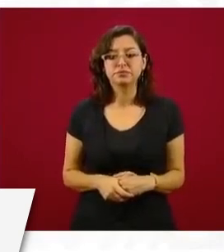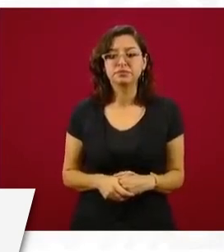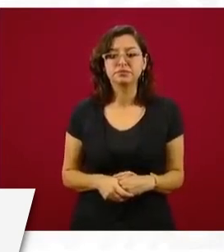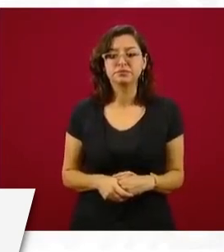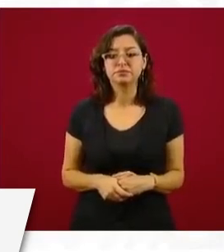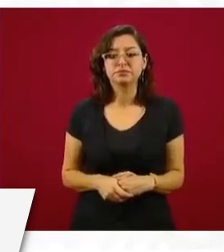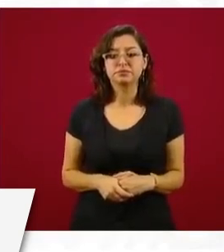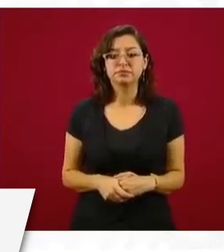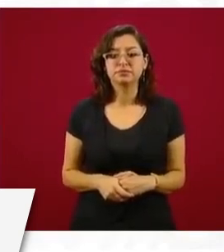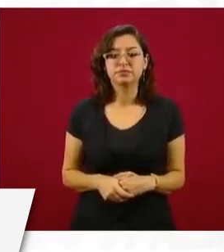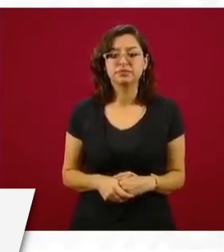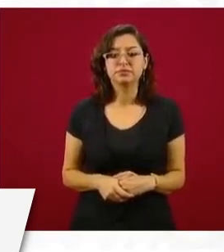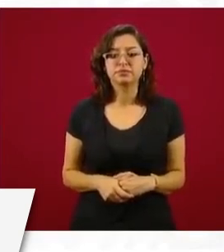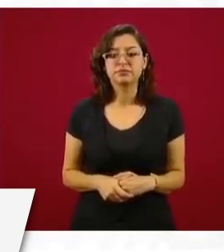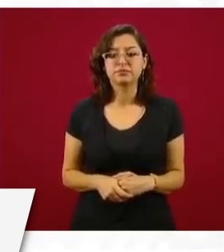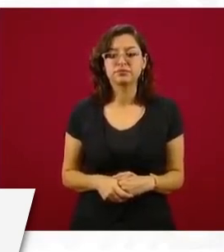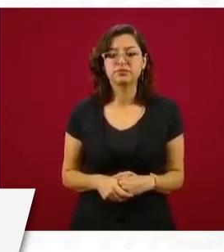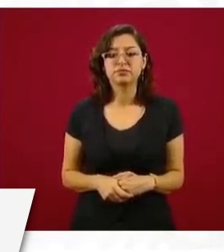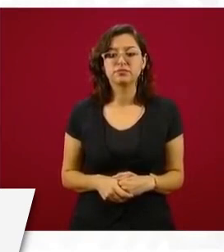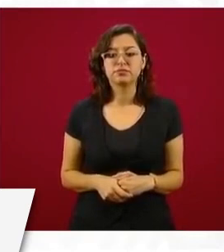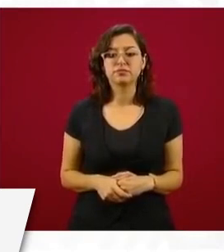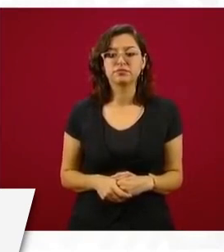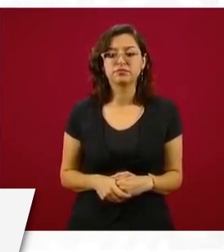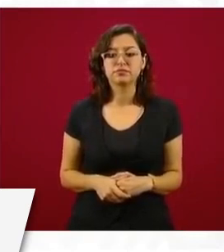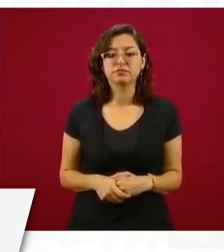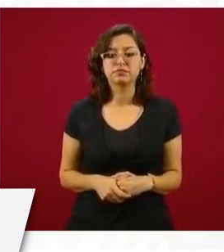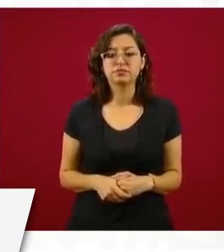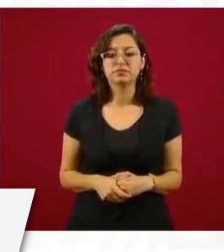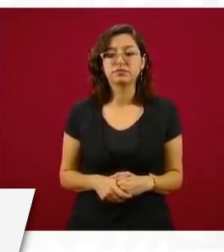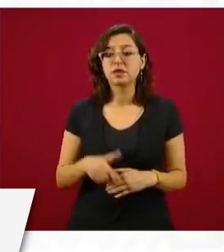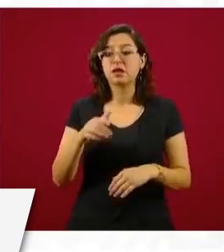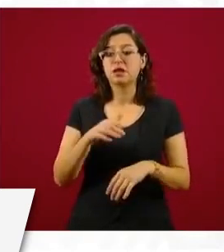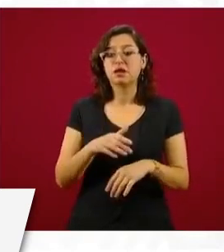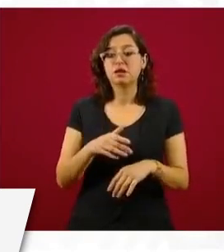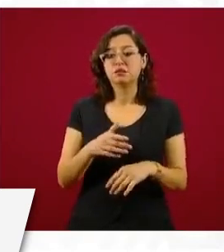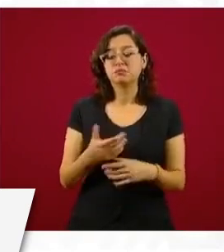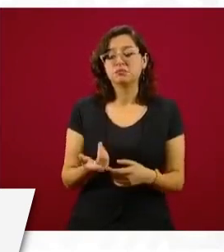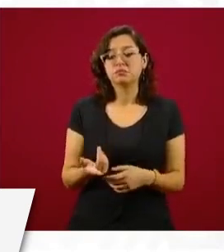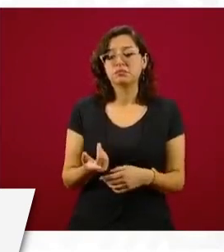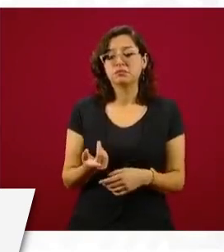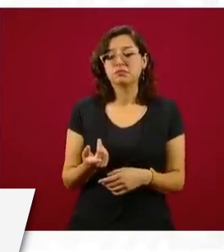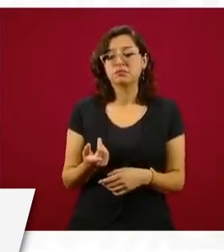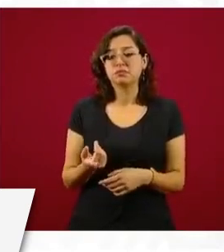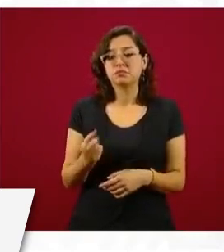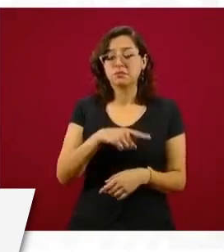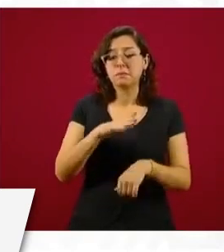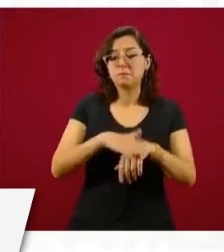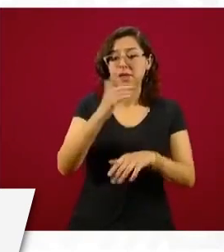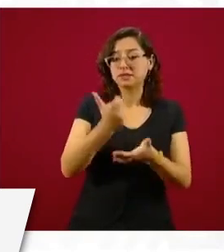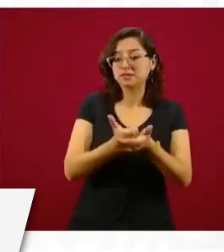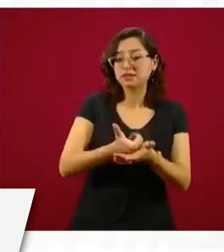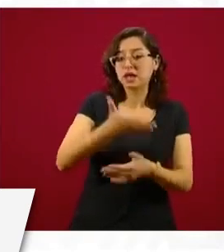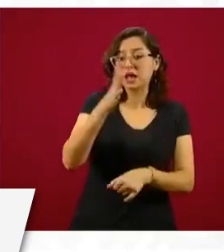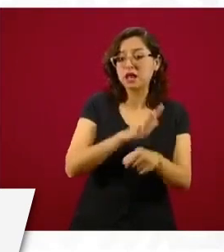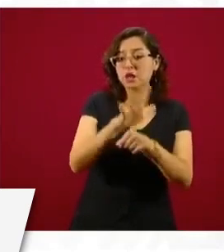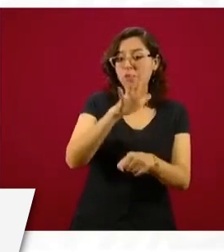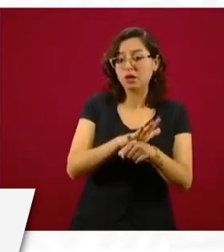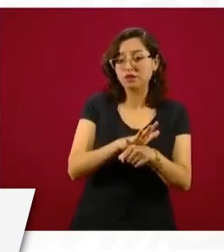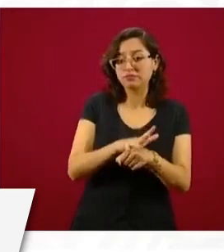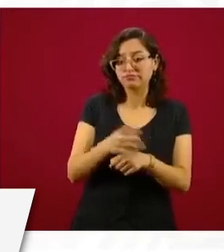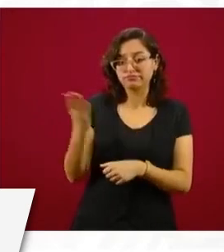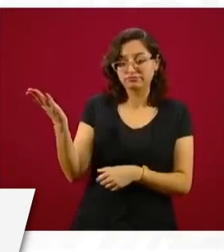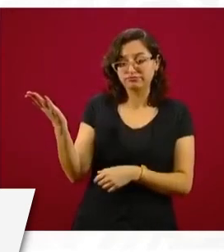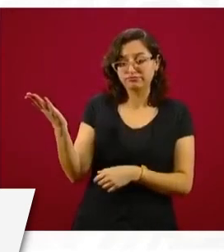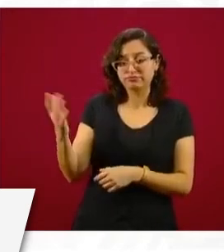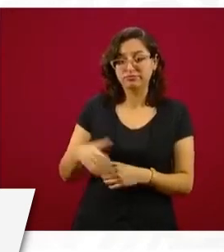y 14.60 franquicia Pemex en Veracruz, la primera era franquicia BP. Las más caras, Móvil en